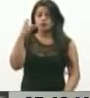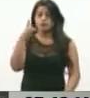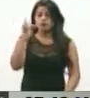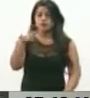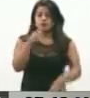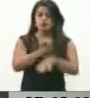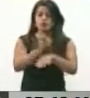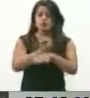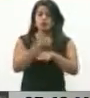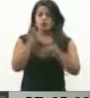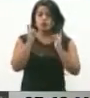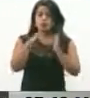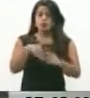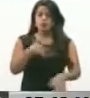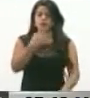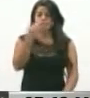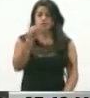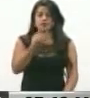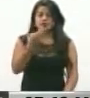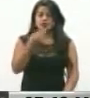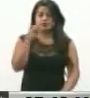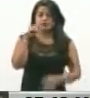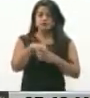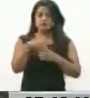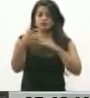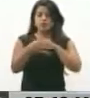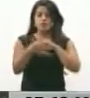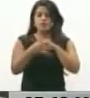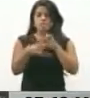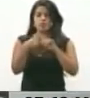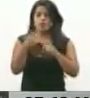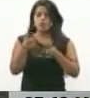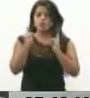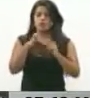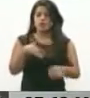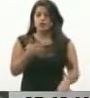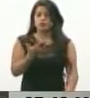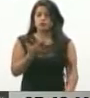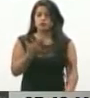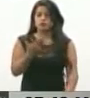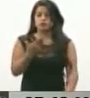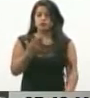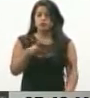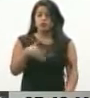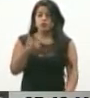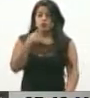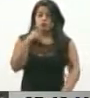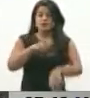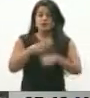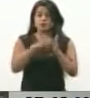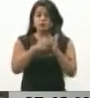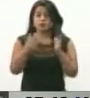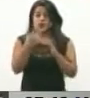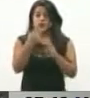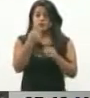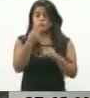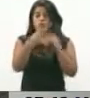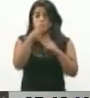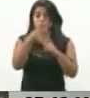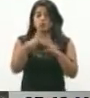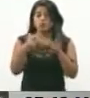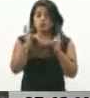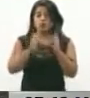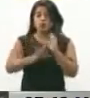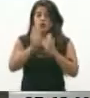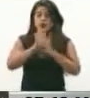Ecuador, hayan podido meterse en esta tecnología y hayamos podido tener en un periodo de 3-4 años poder alcanzar los